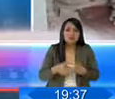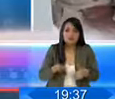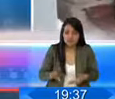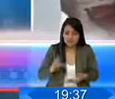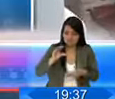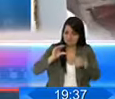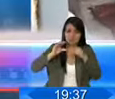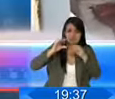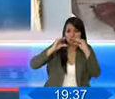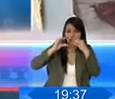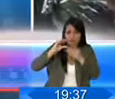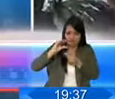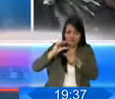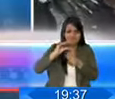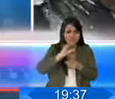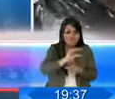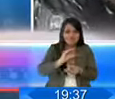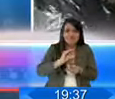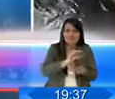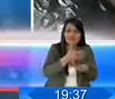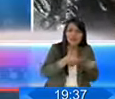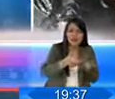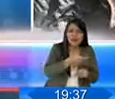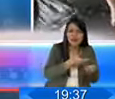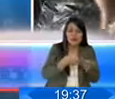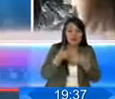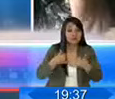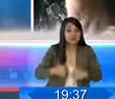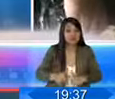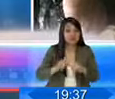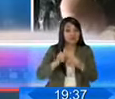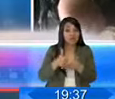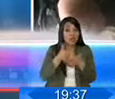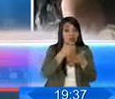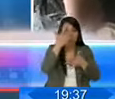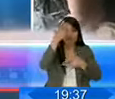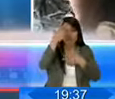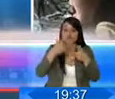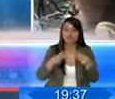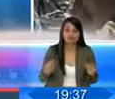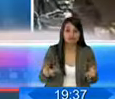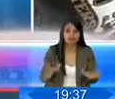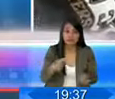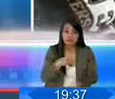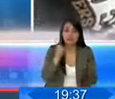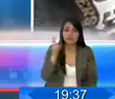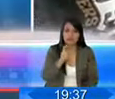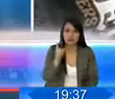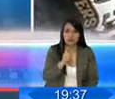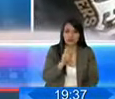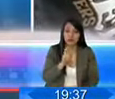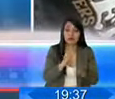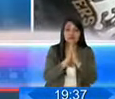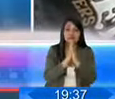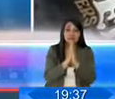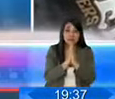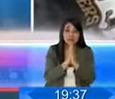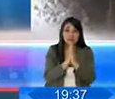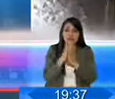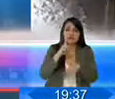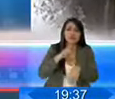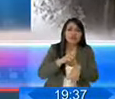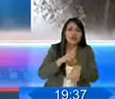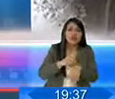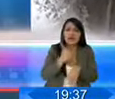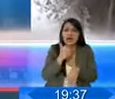lo poco o lo mucho que tenemos. La ayuda debe continuar porque esta es una enfermedad sin cura. Michael necesita, y hacemos un llamado también a algún